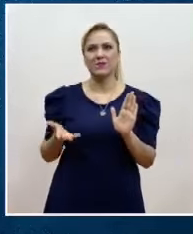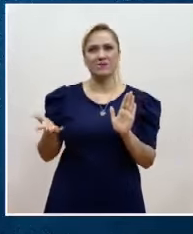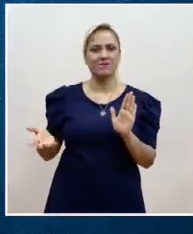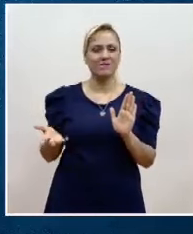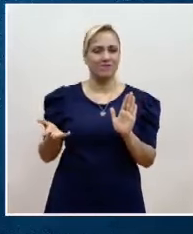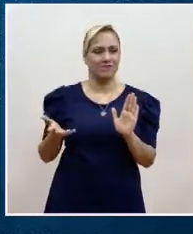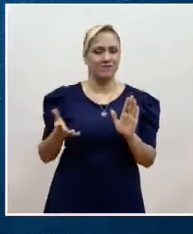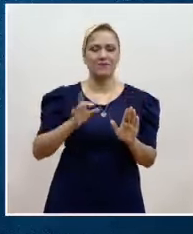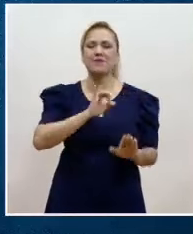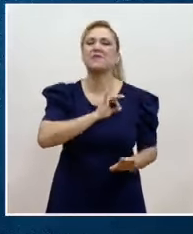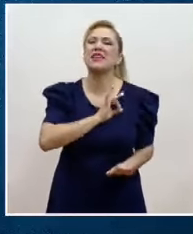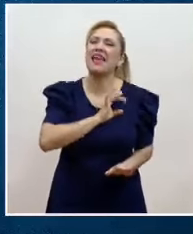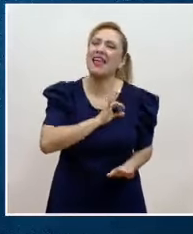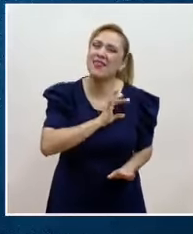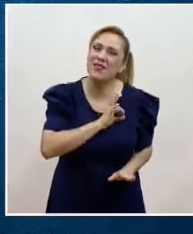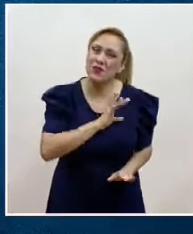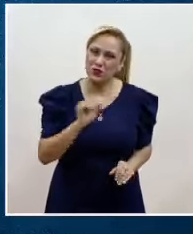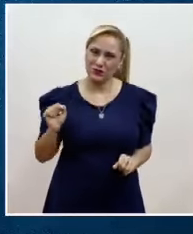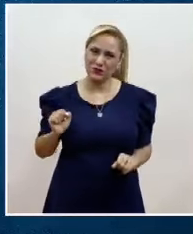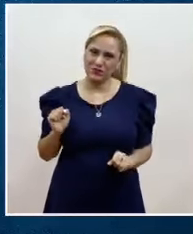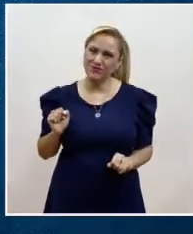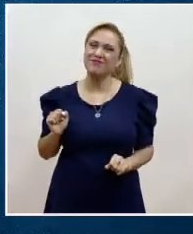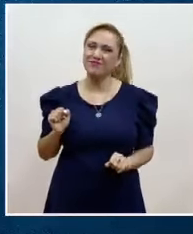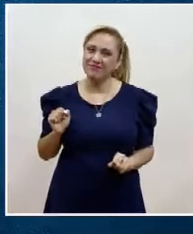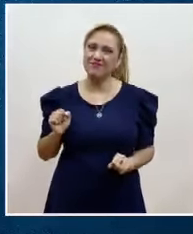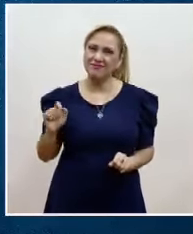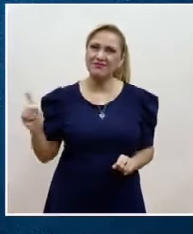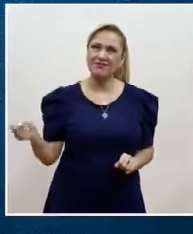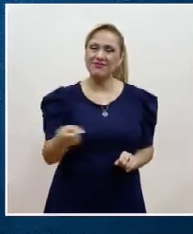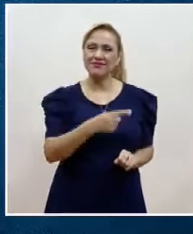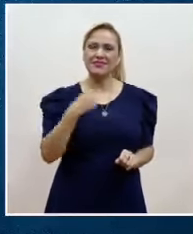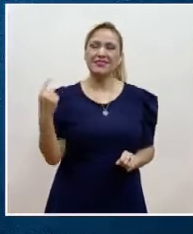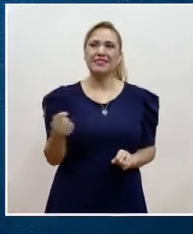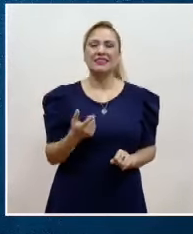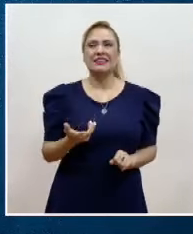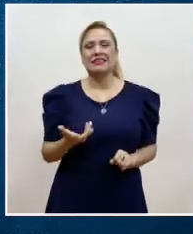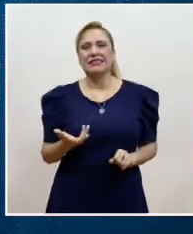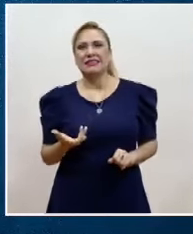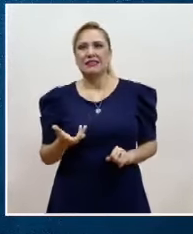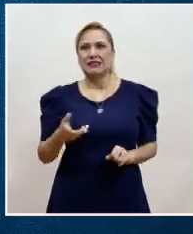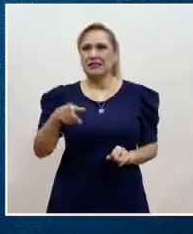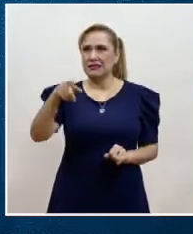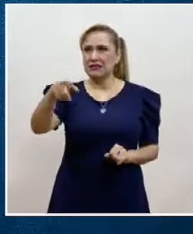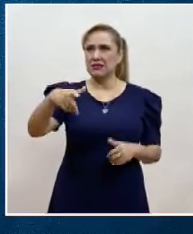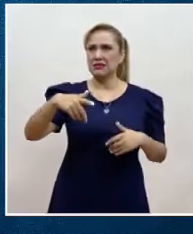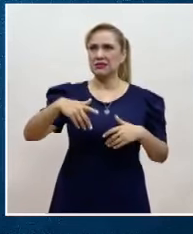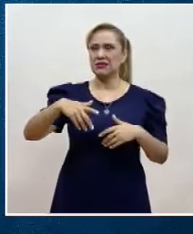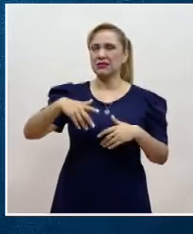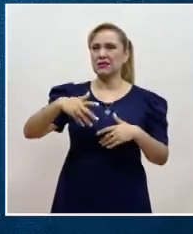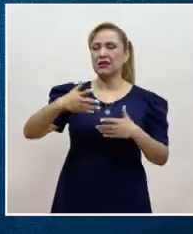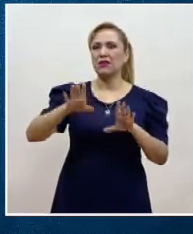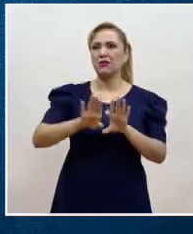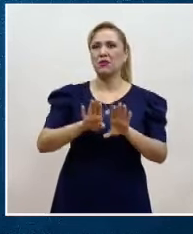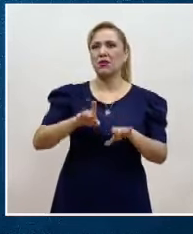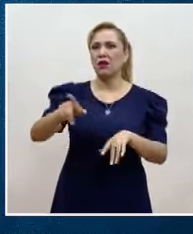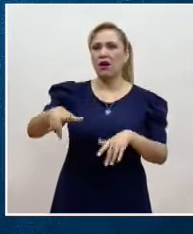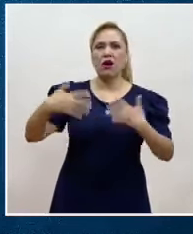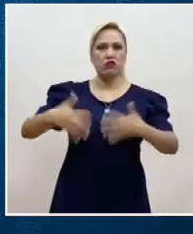Hay como un miedo, ¿no? Es esta perspectiva de una máquina me va a quitar mi trabajo.